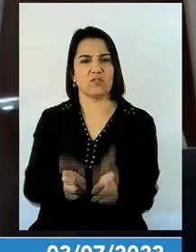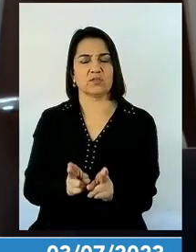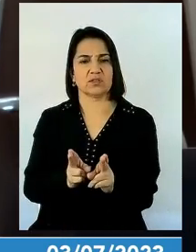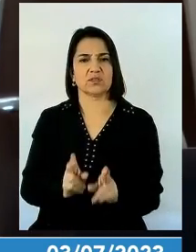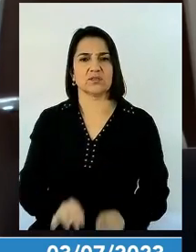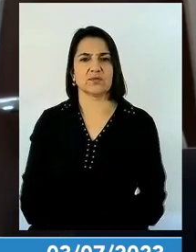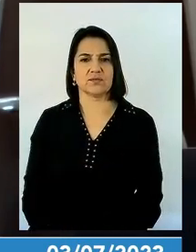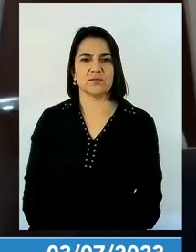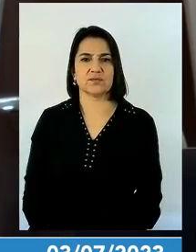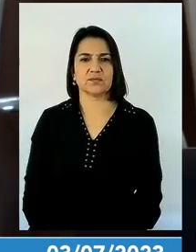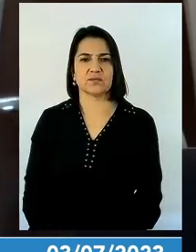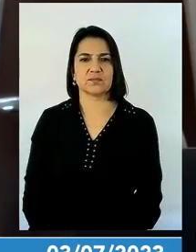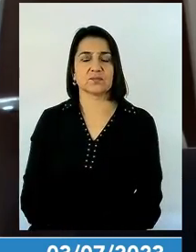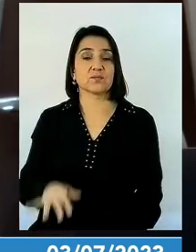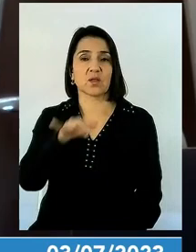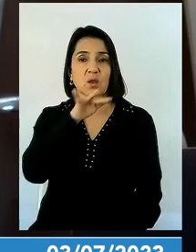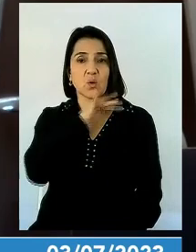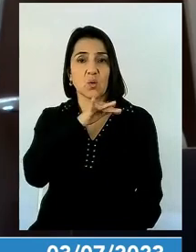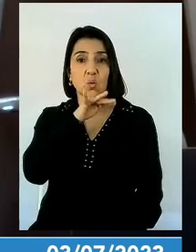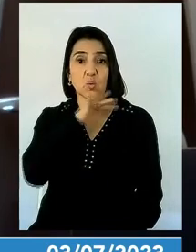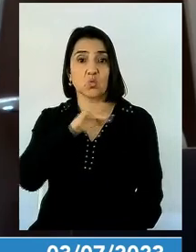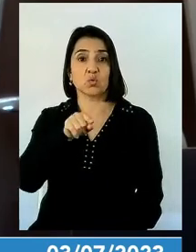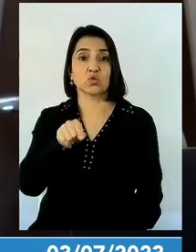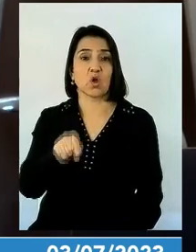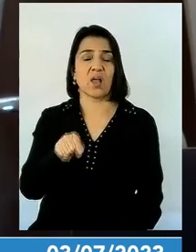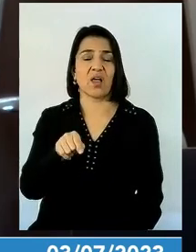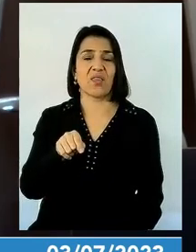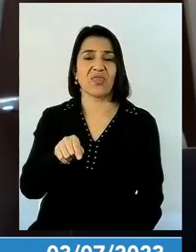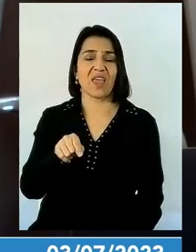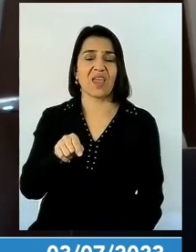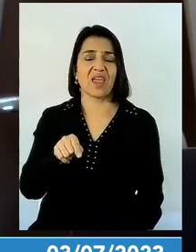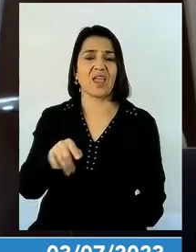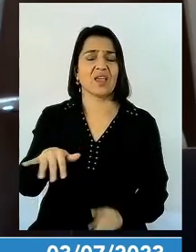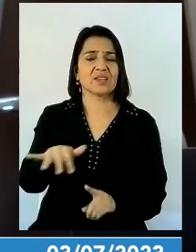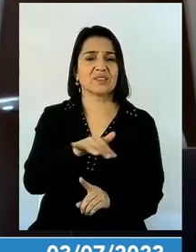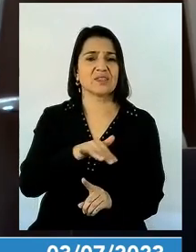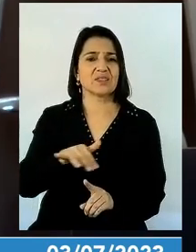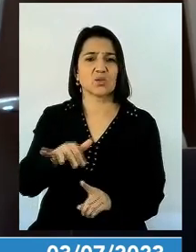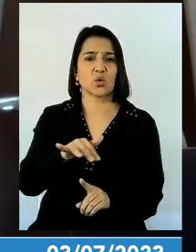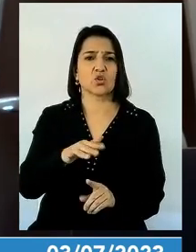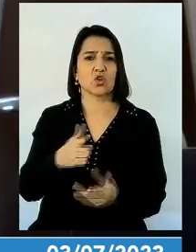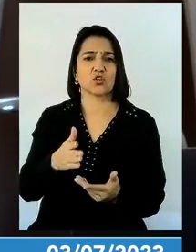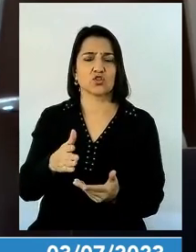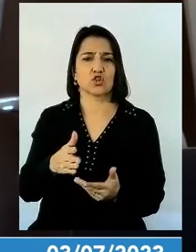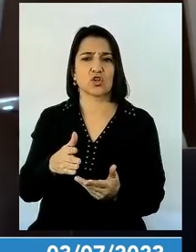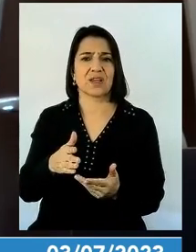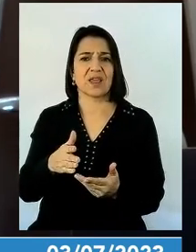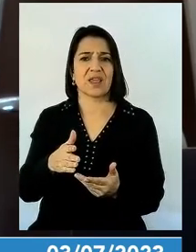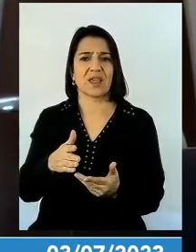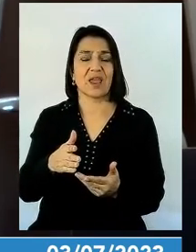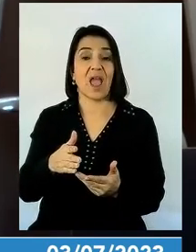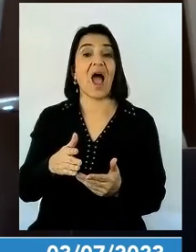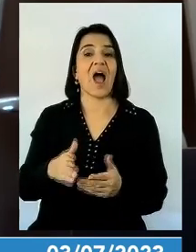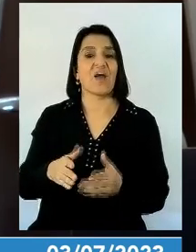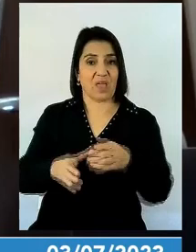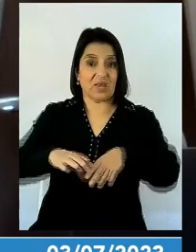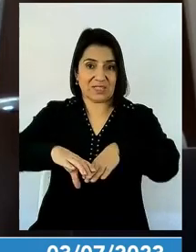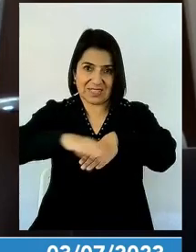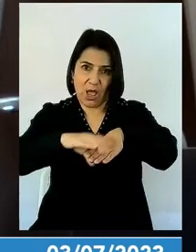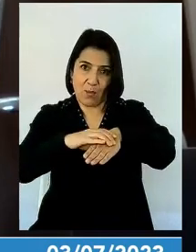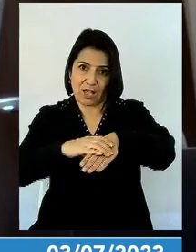del uso de las espuelas en los casos de los rodeos. Y estamos